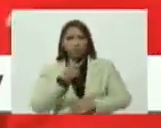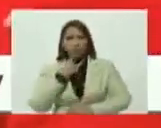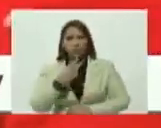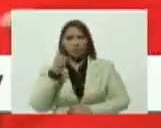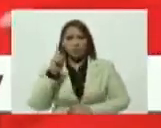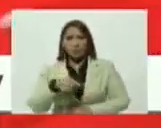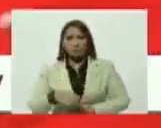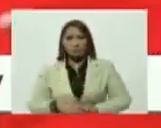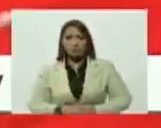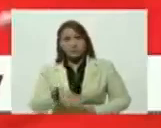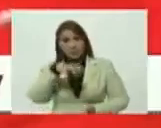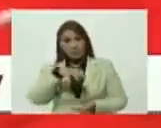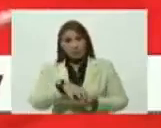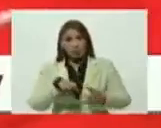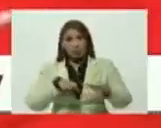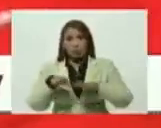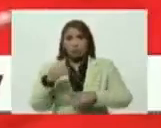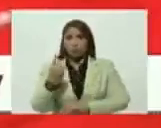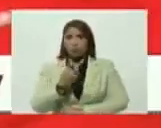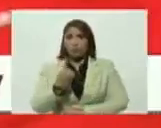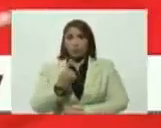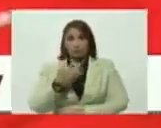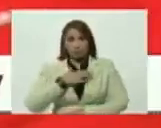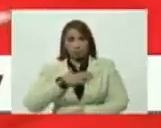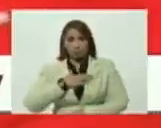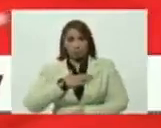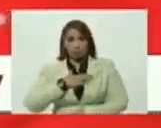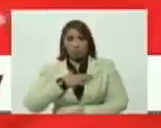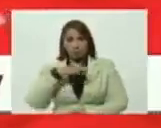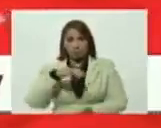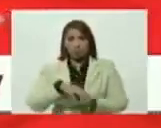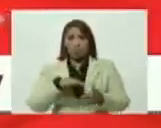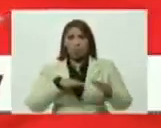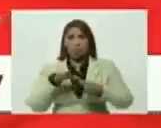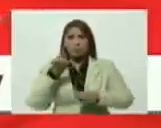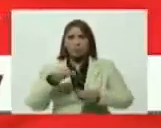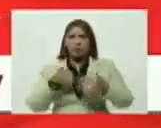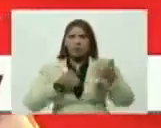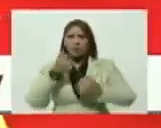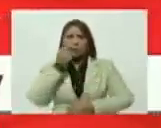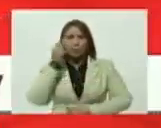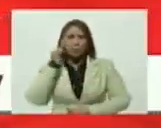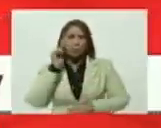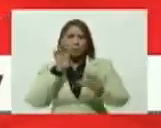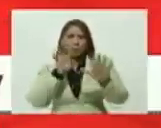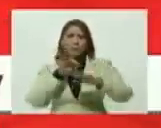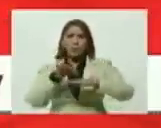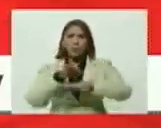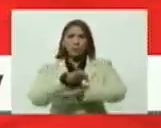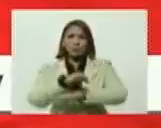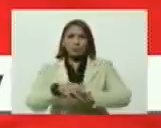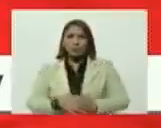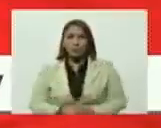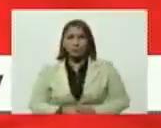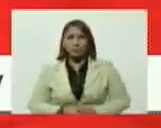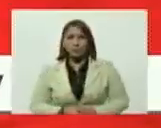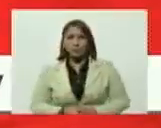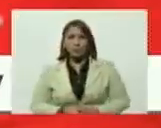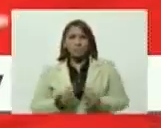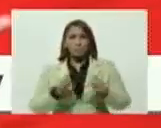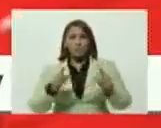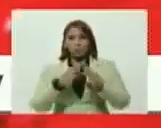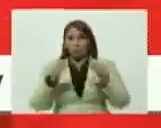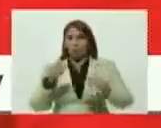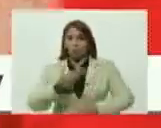presidente, que en el estado Cojedes no solamente soy yo. En el estado Cojedes los candidatos de los 9 municipios a las 9 alcaldías